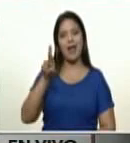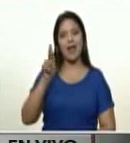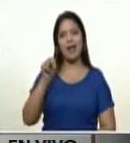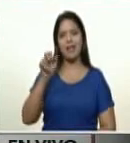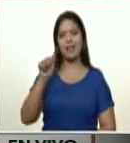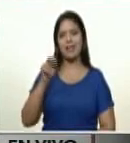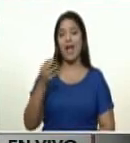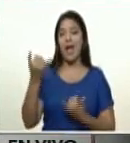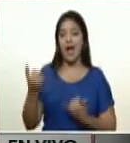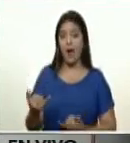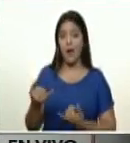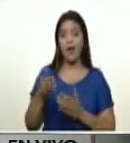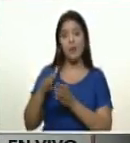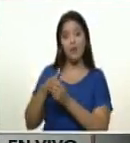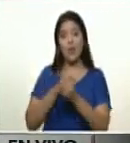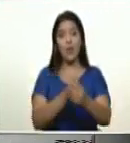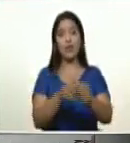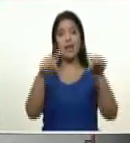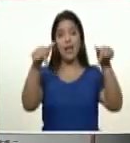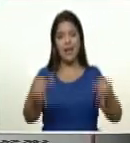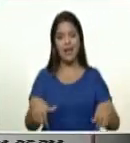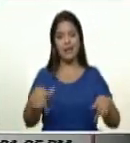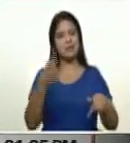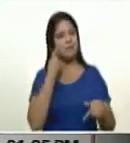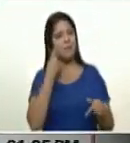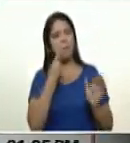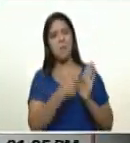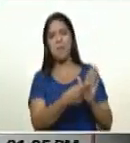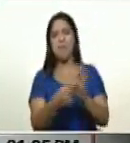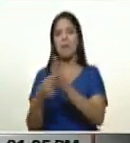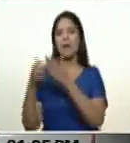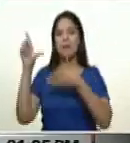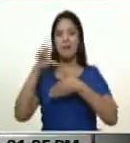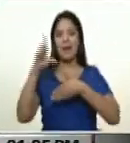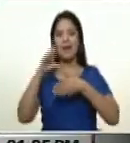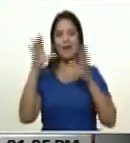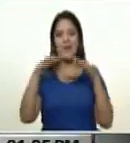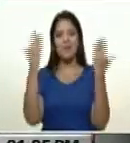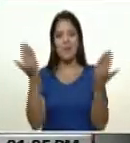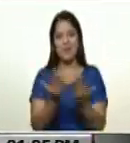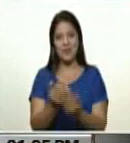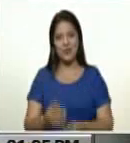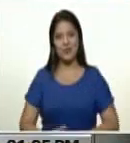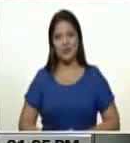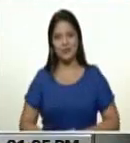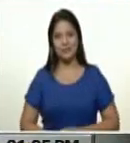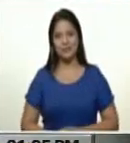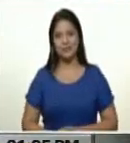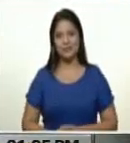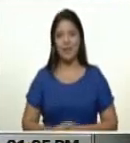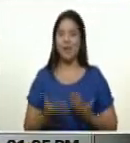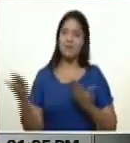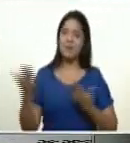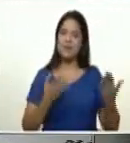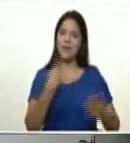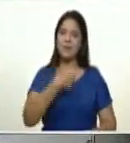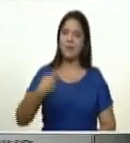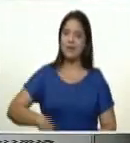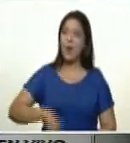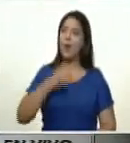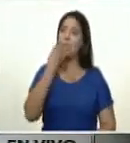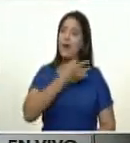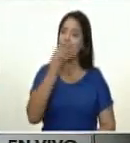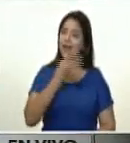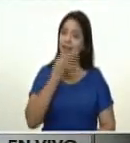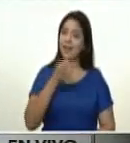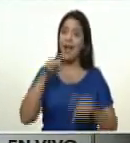tus manos la conducción de este telemaratón para América Latina y para el mundo. Hernán. Bienvenido, presidente. Buenas tardes. Los invito a